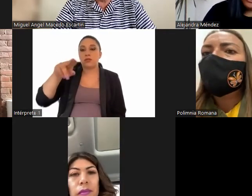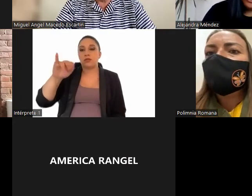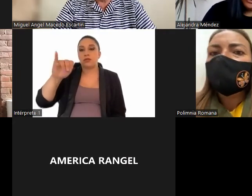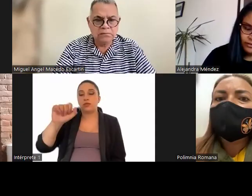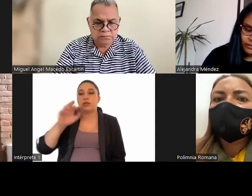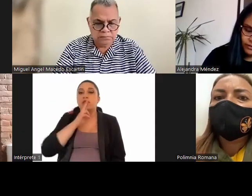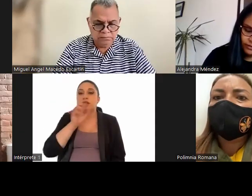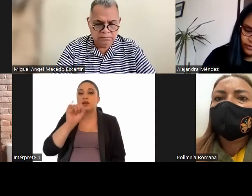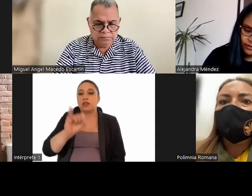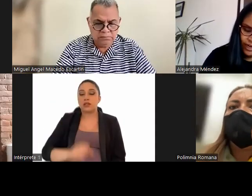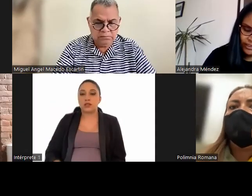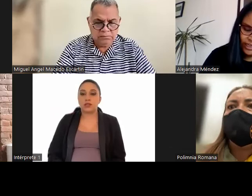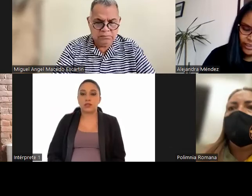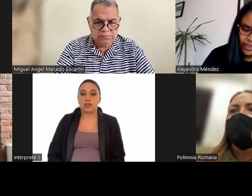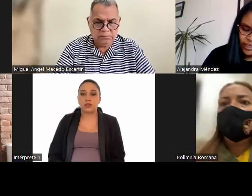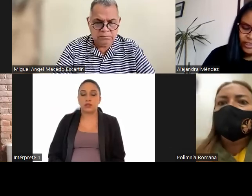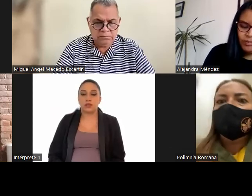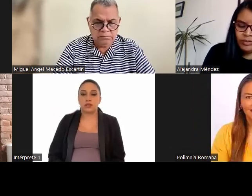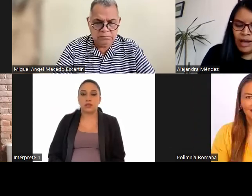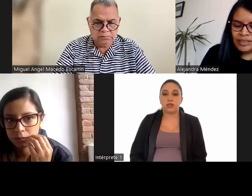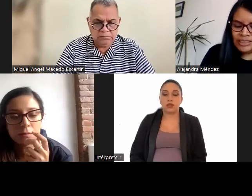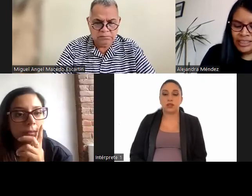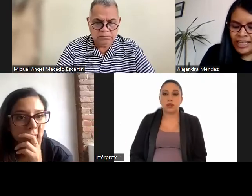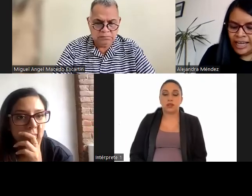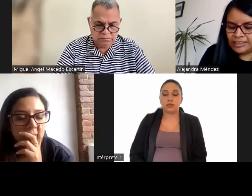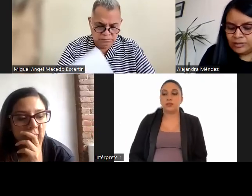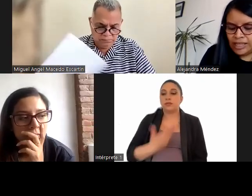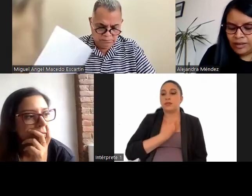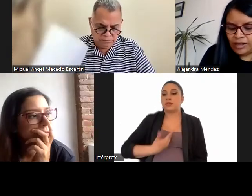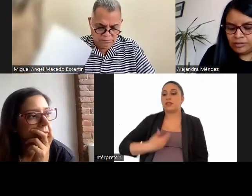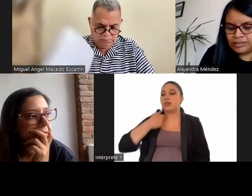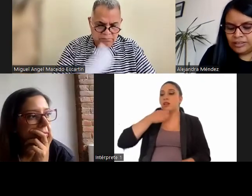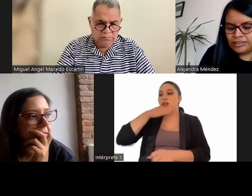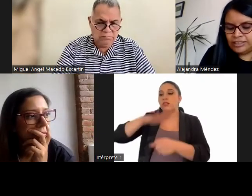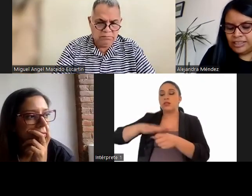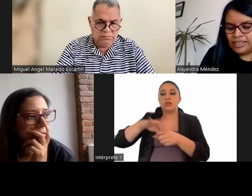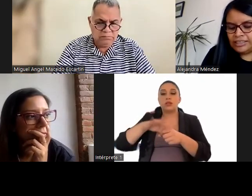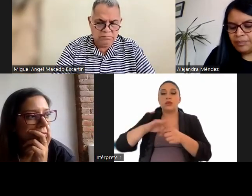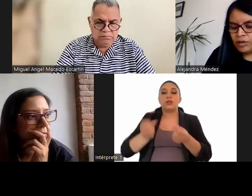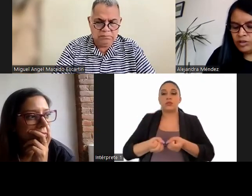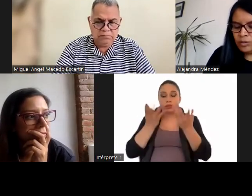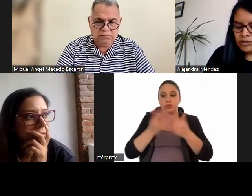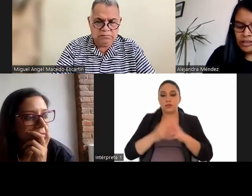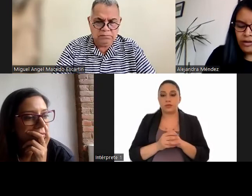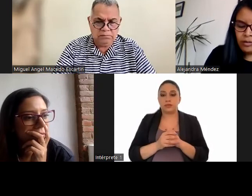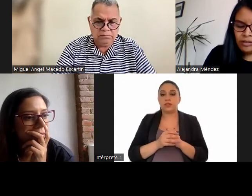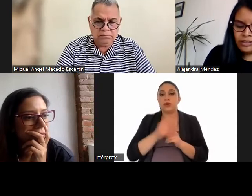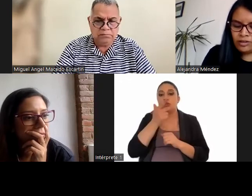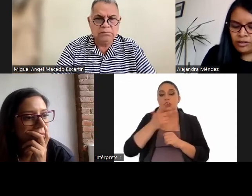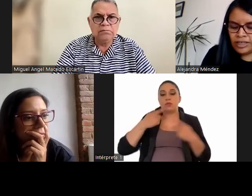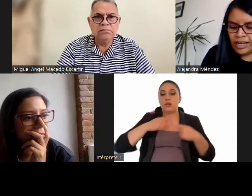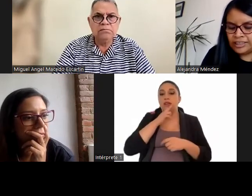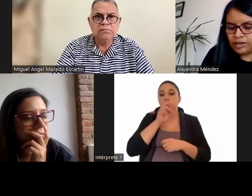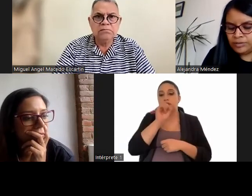favor. Gracias. Diputada Presidenta, el resultado de la votación es el siguiente. 8 votos a favor,